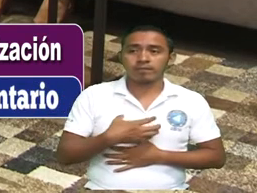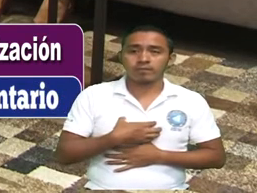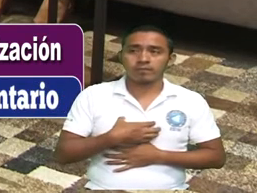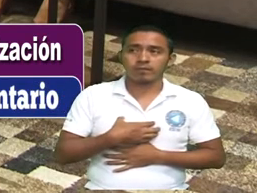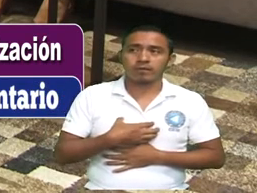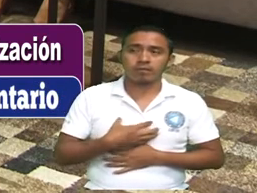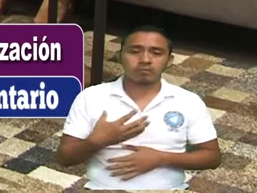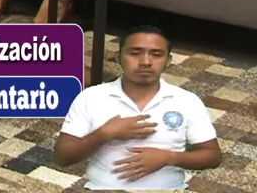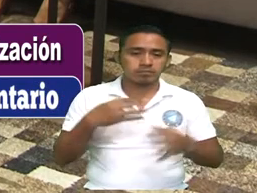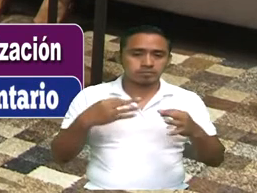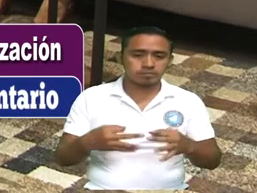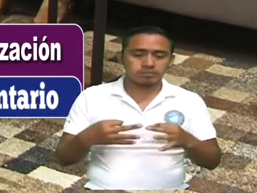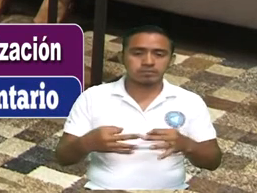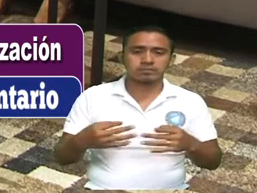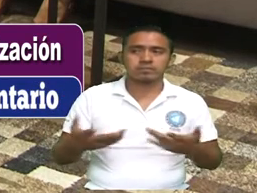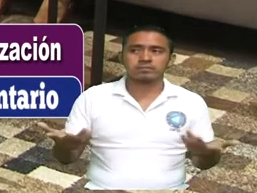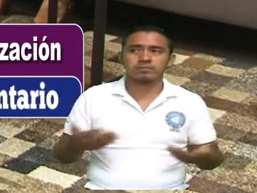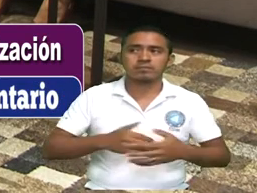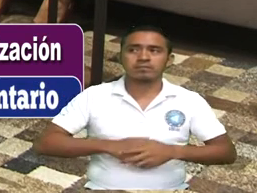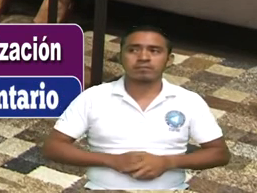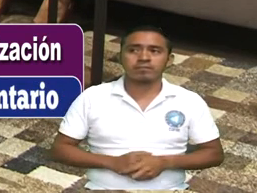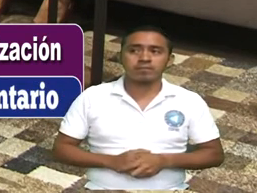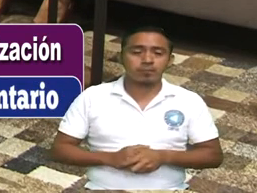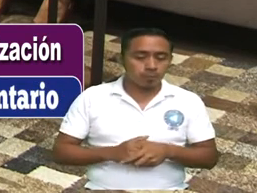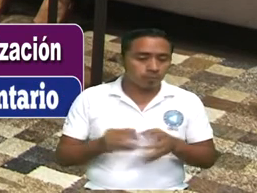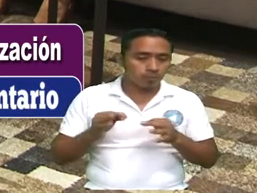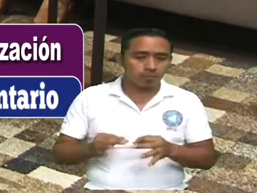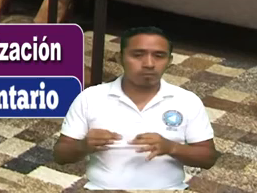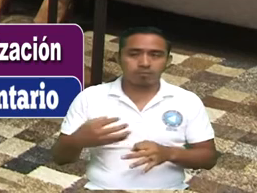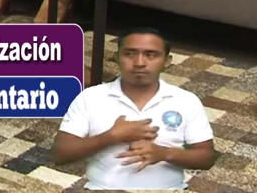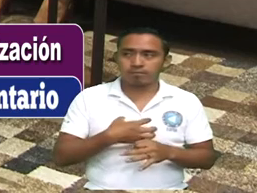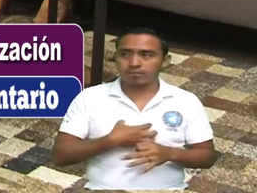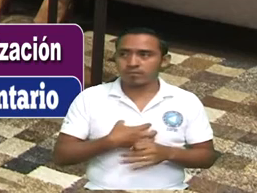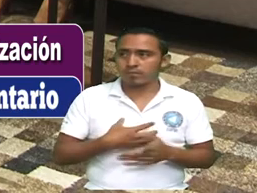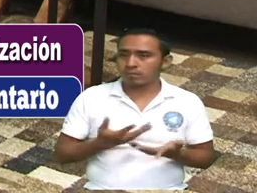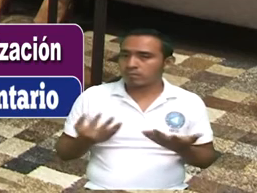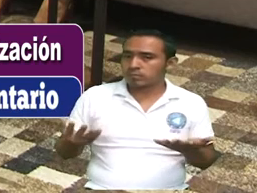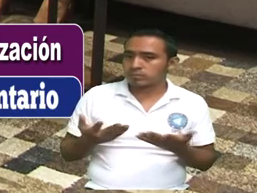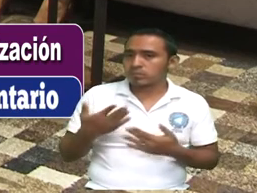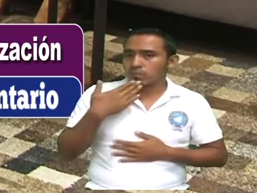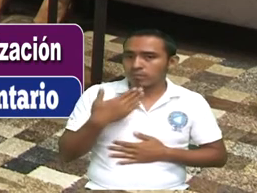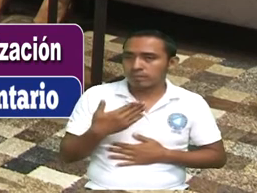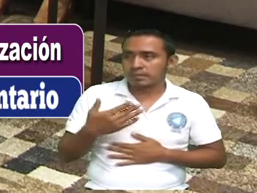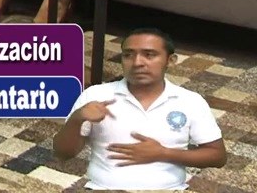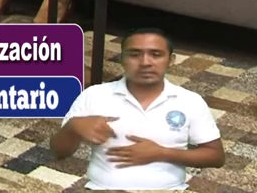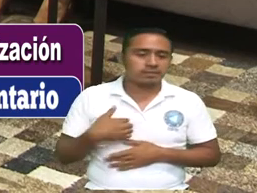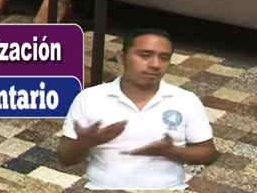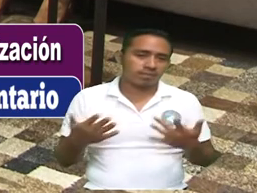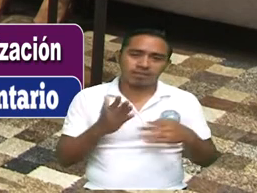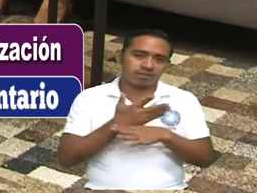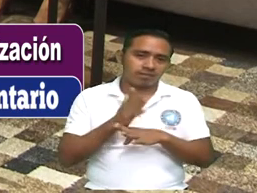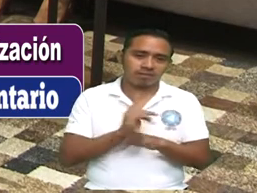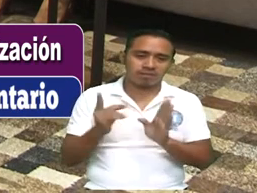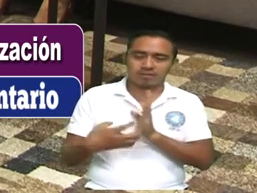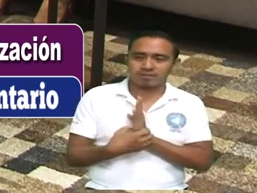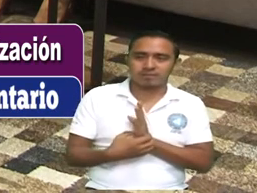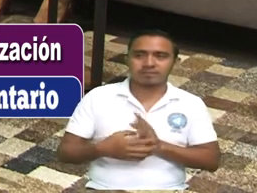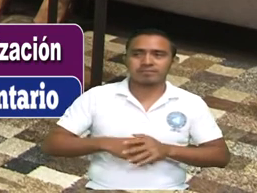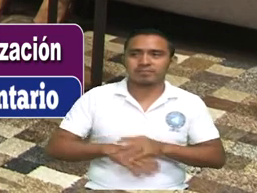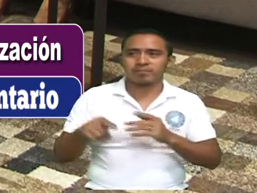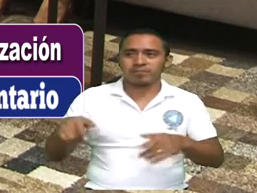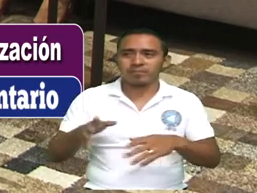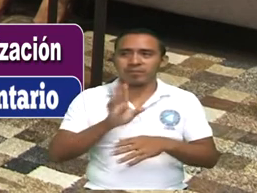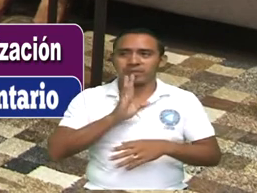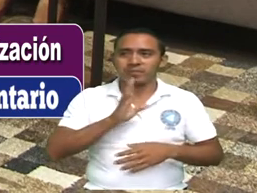que algunos de nosotros que ya tenemos una edad, no nacimos en la era de la tecnología. Y esto